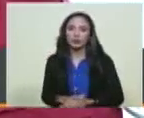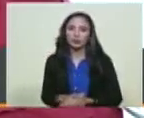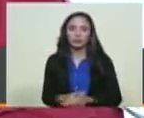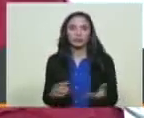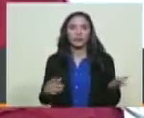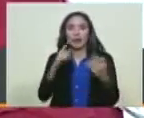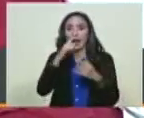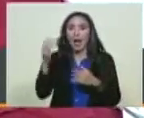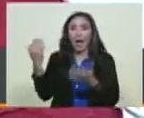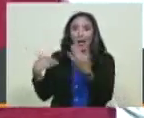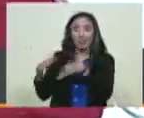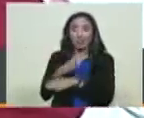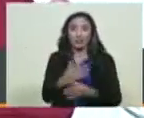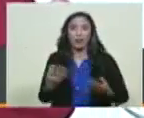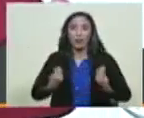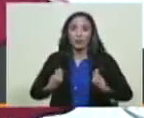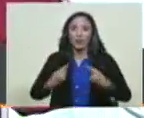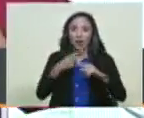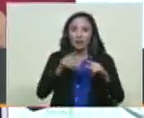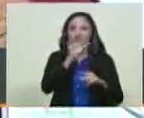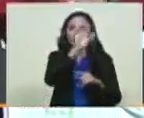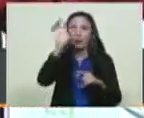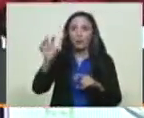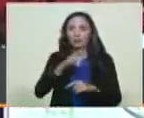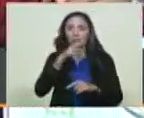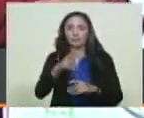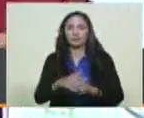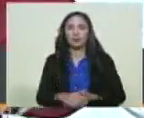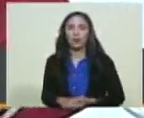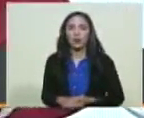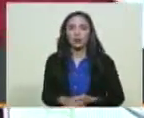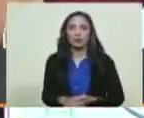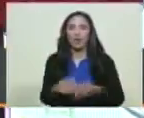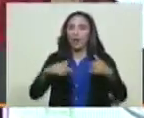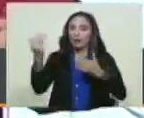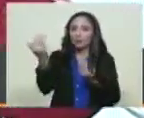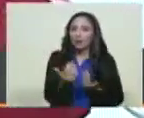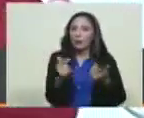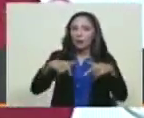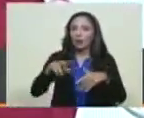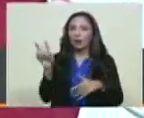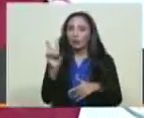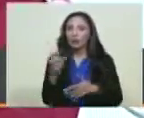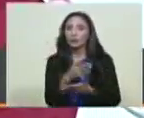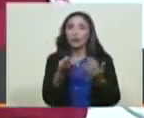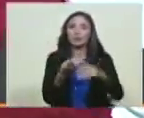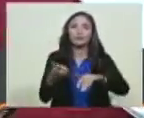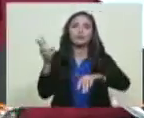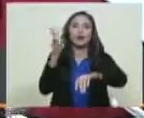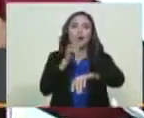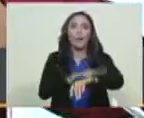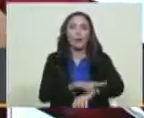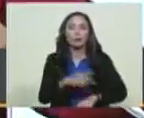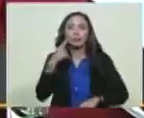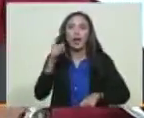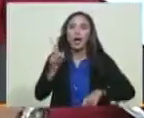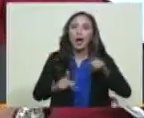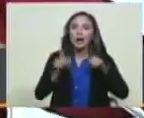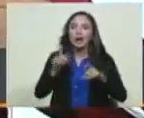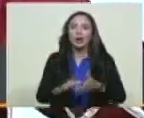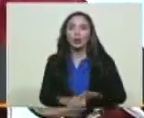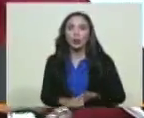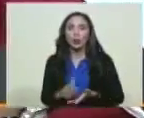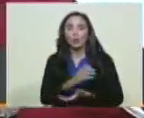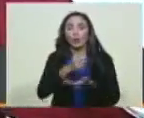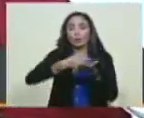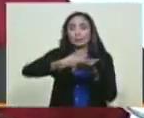mundo han regresado del capitalismo peor aún algunos han regresado del